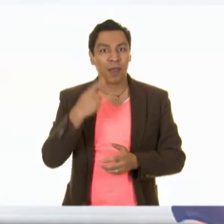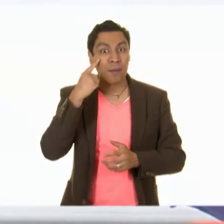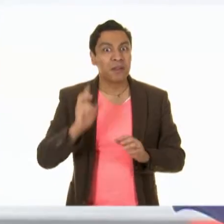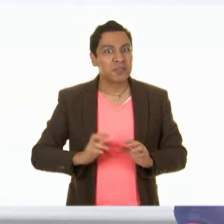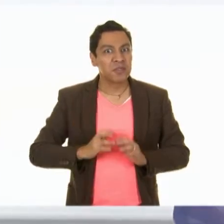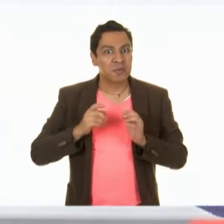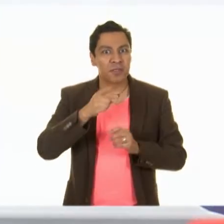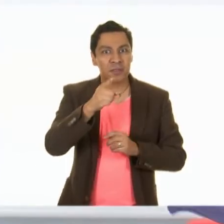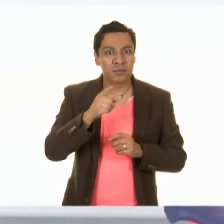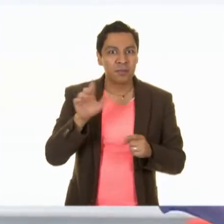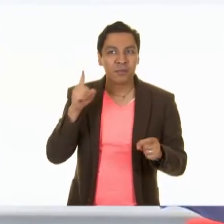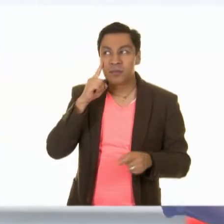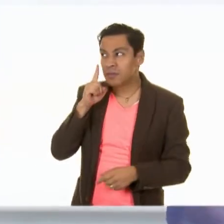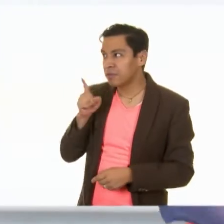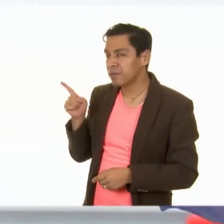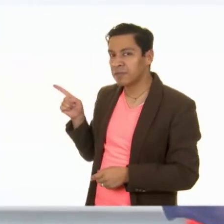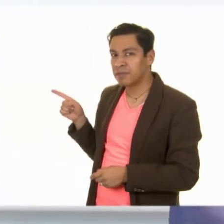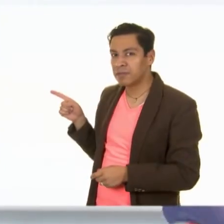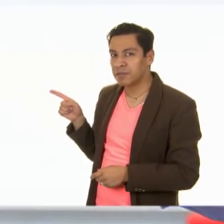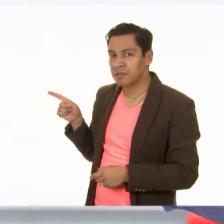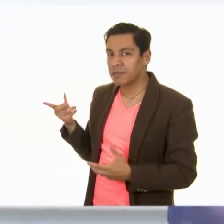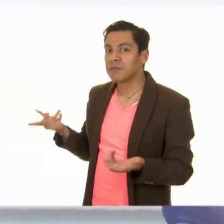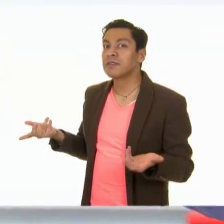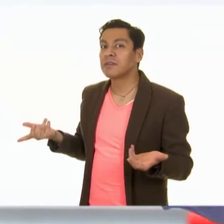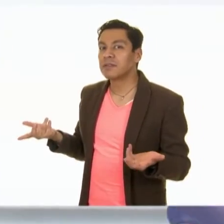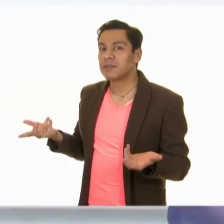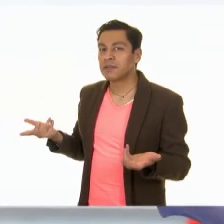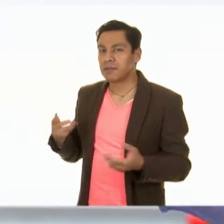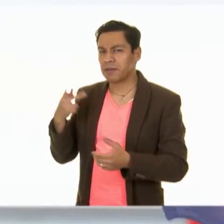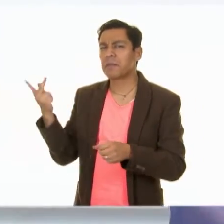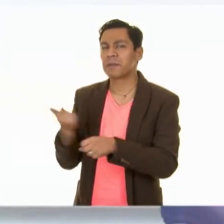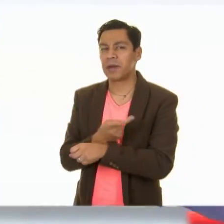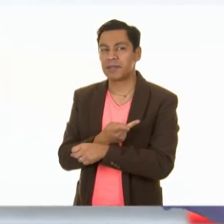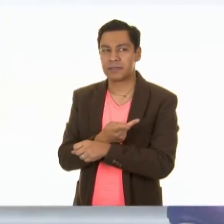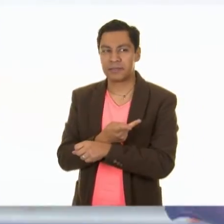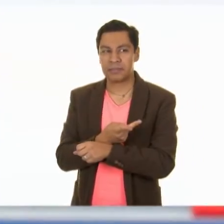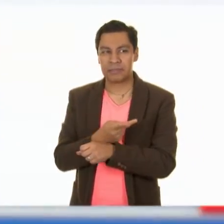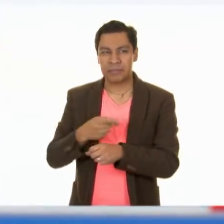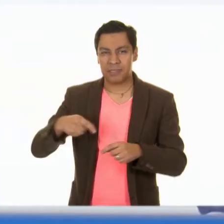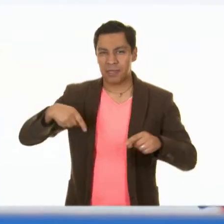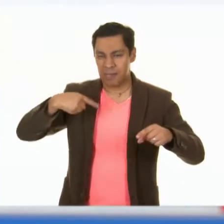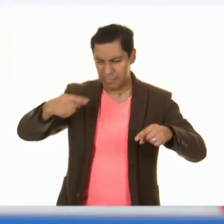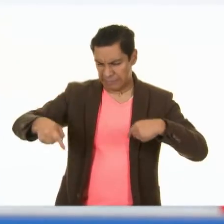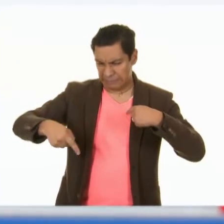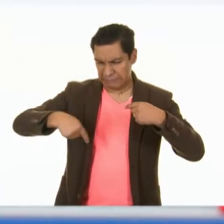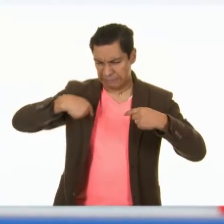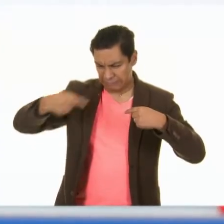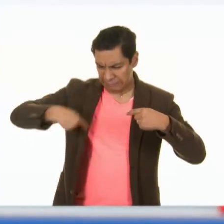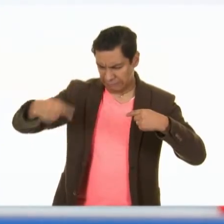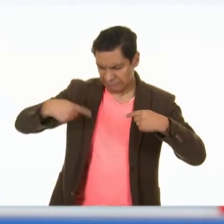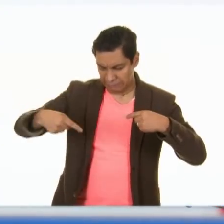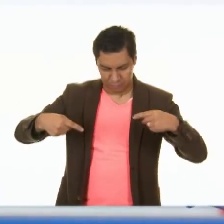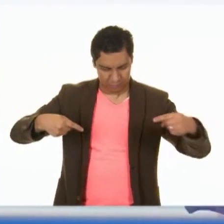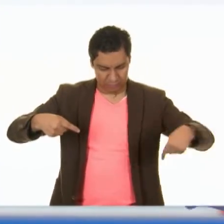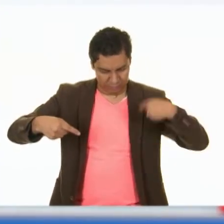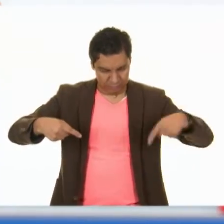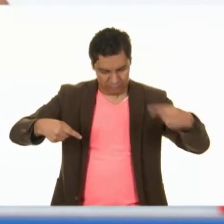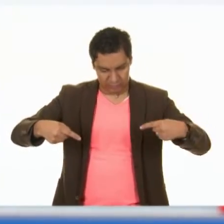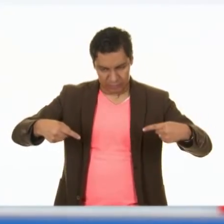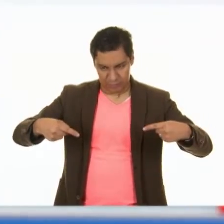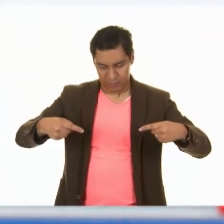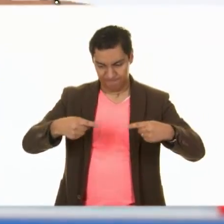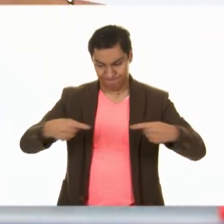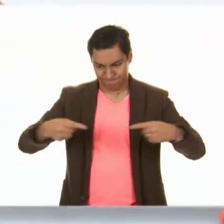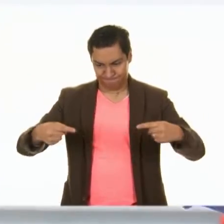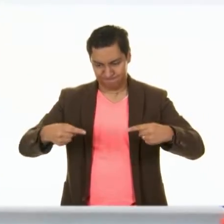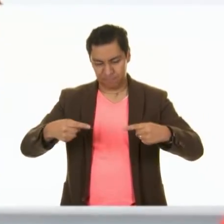y nuestros alumnos ahí en casa. Muy bien, entonces enrollamos todo lo que podamos,